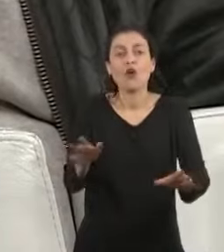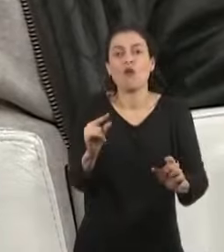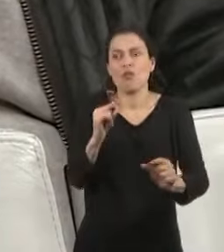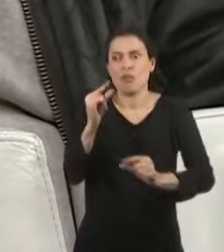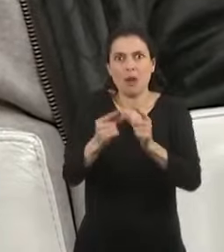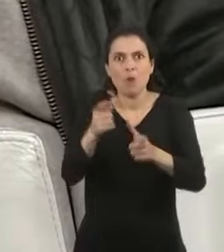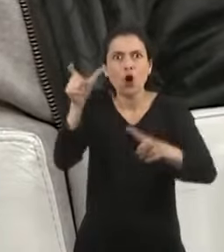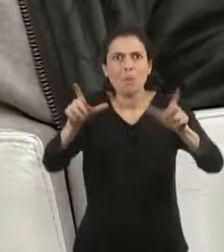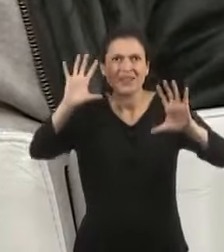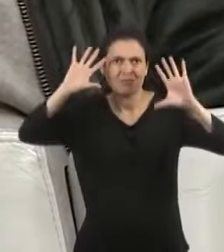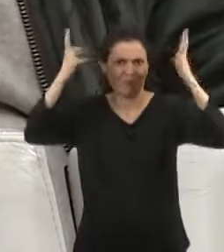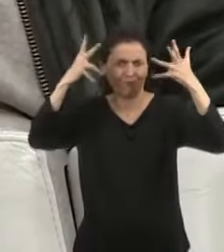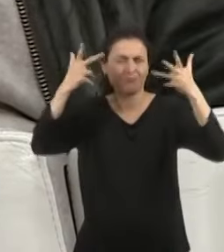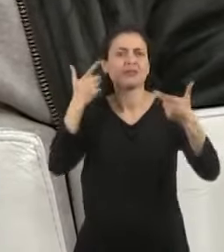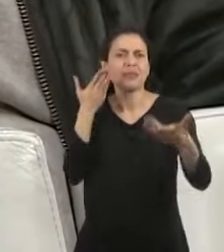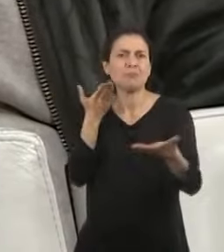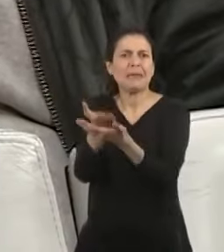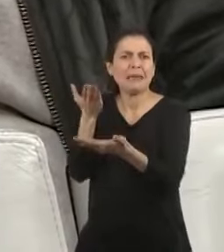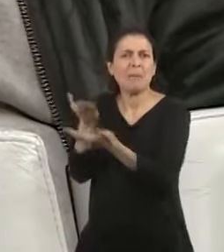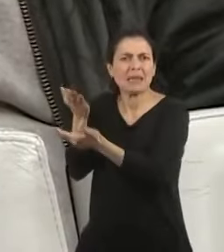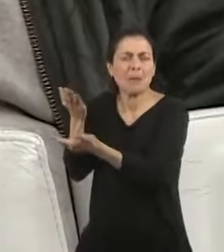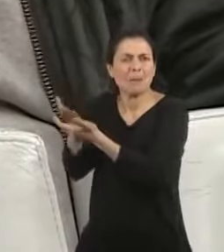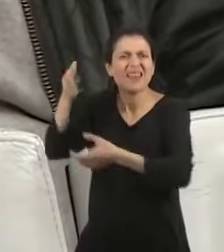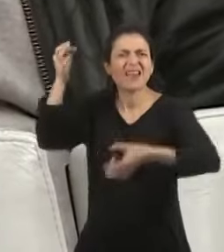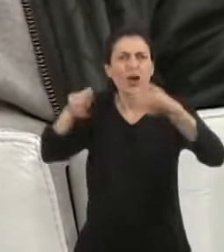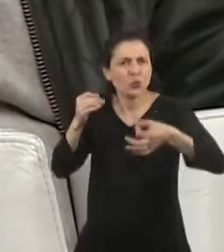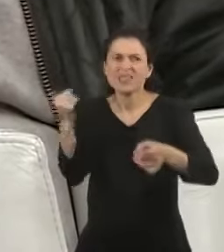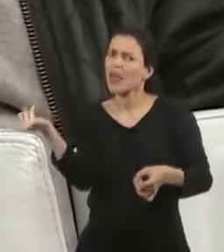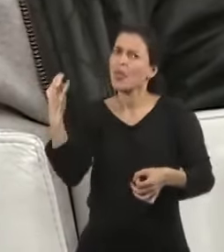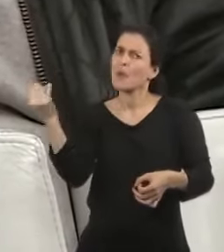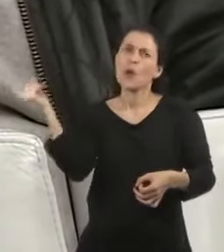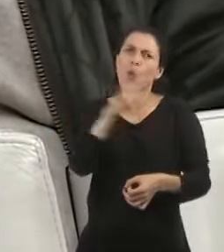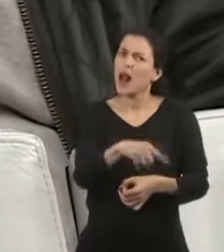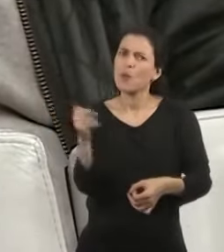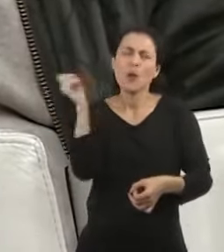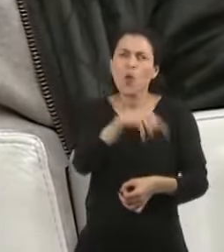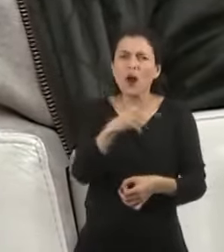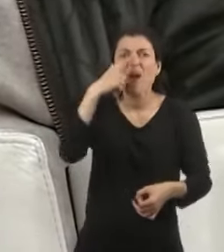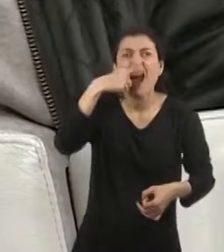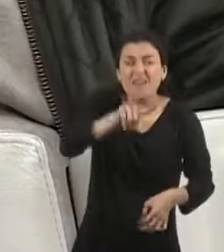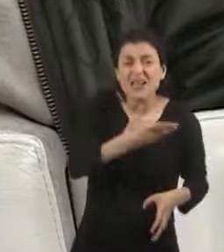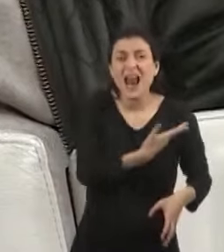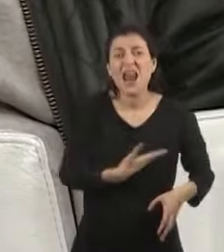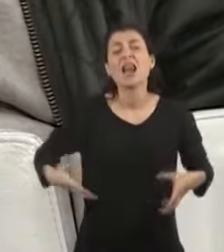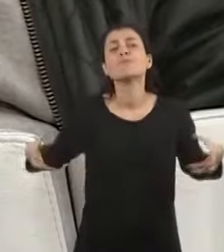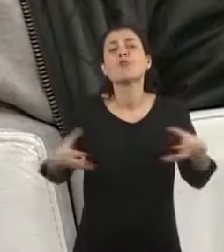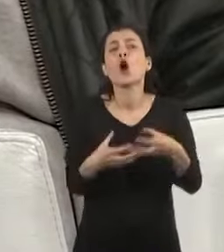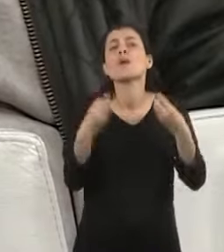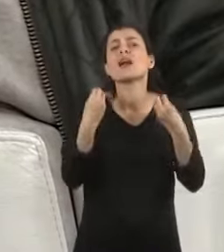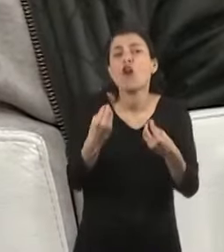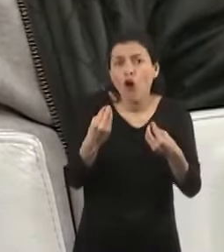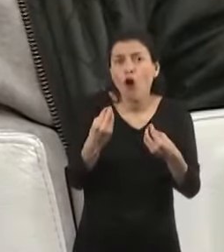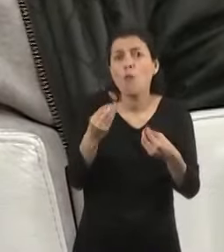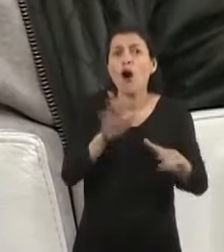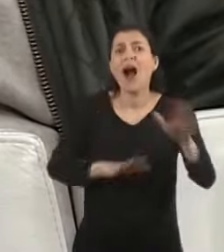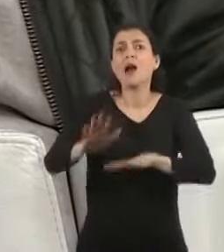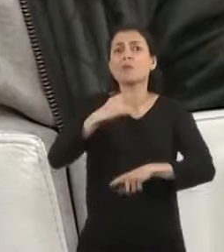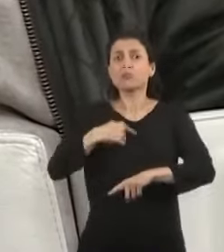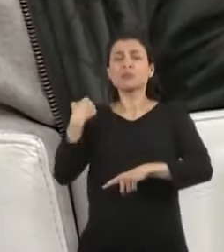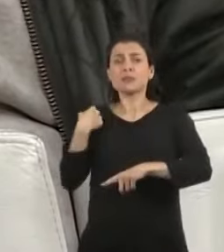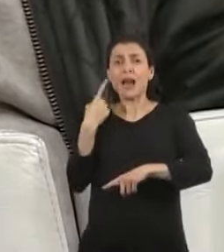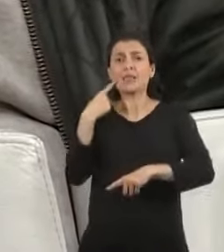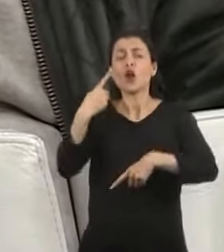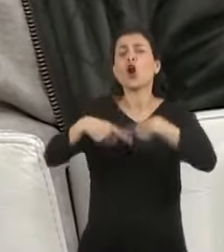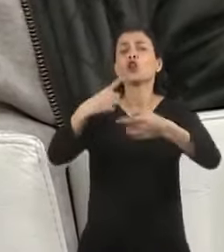para eh nada rever esta situación si el gobierno efectivamente eh prevé dar marcha atrás o evaluar la